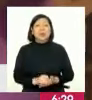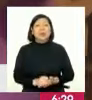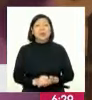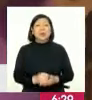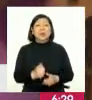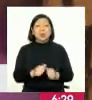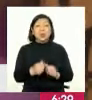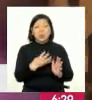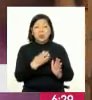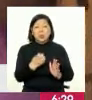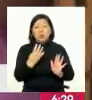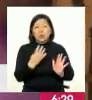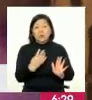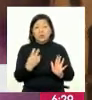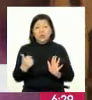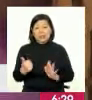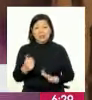al número